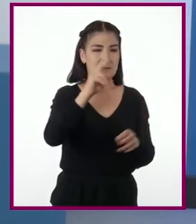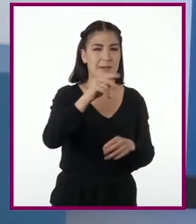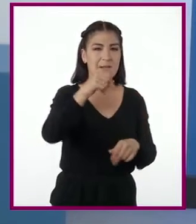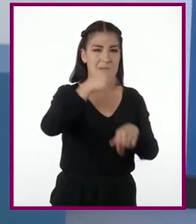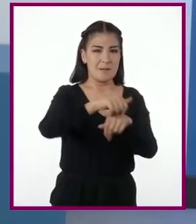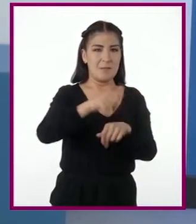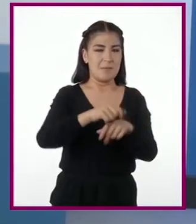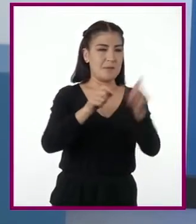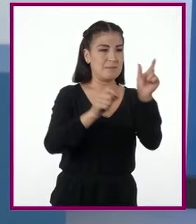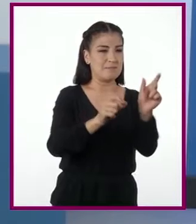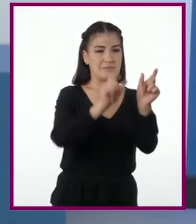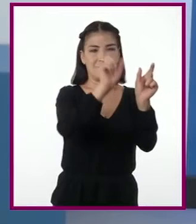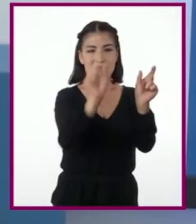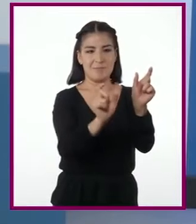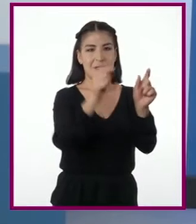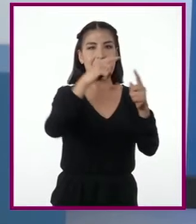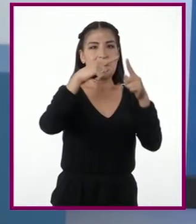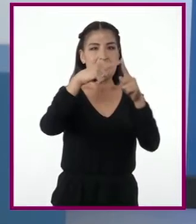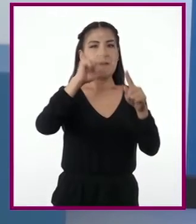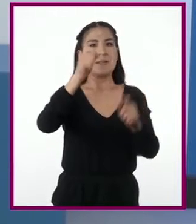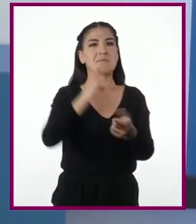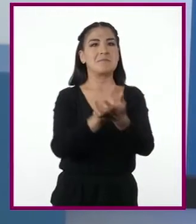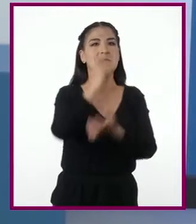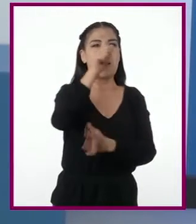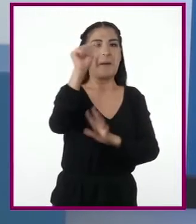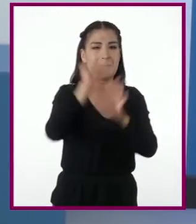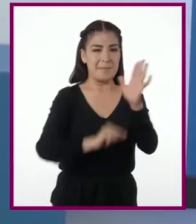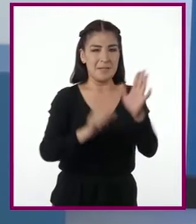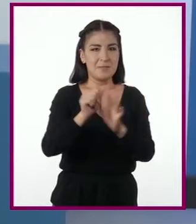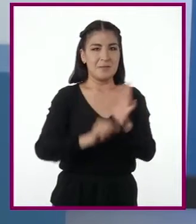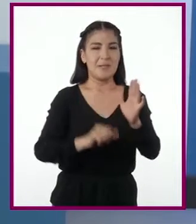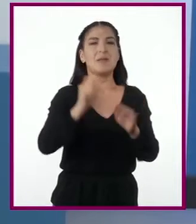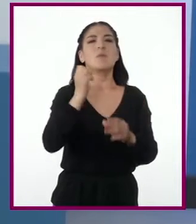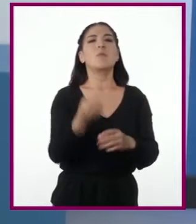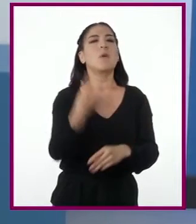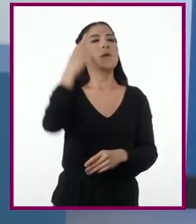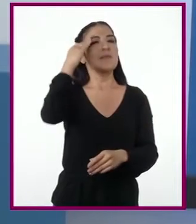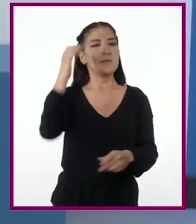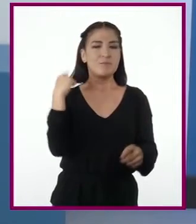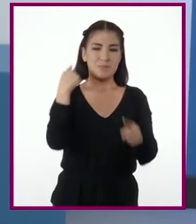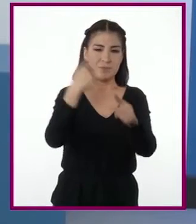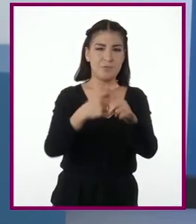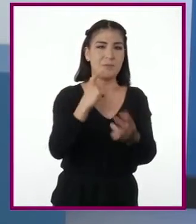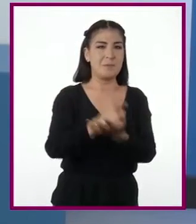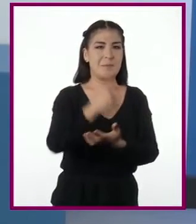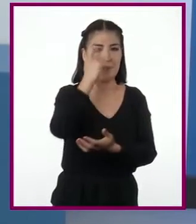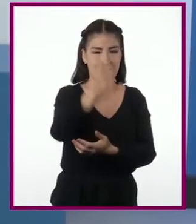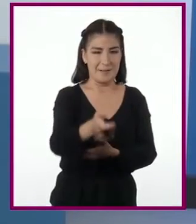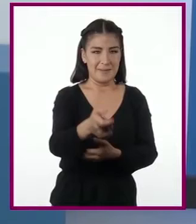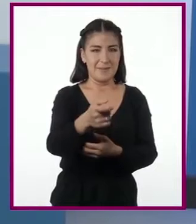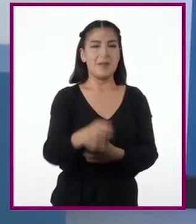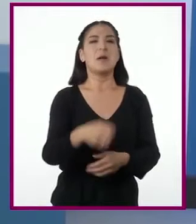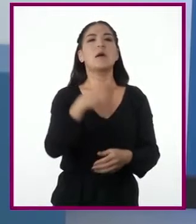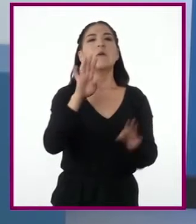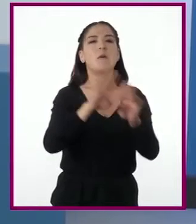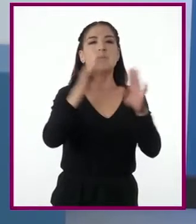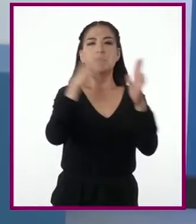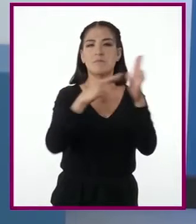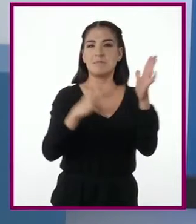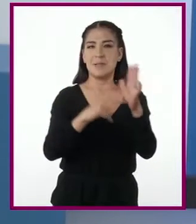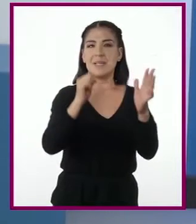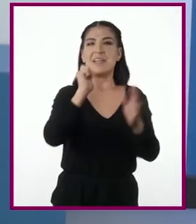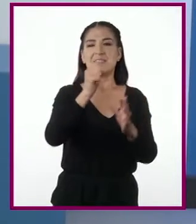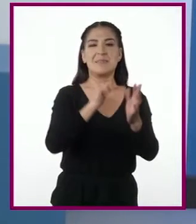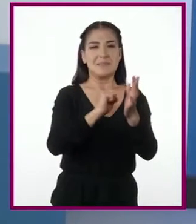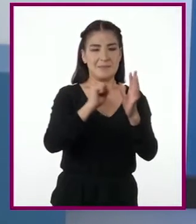numerador, pagos mensuales, y el denominador, tiempo de pago. Por lo tanto, aplicando la regla de los signos